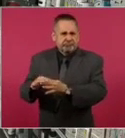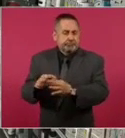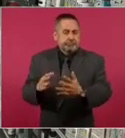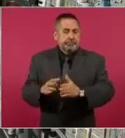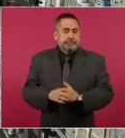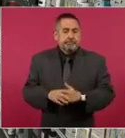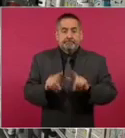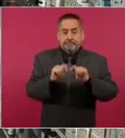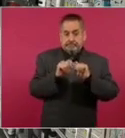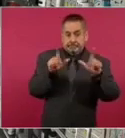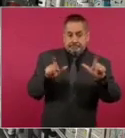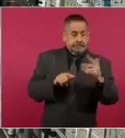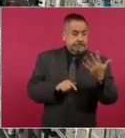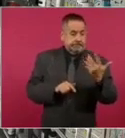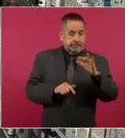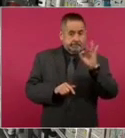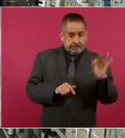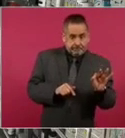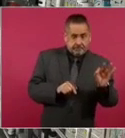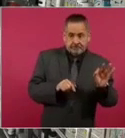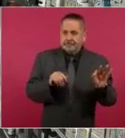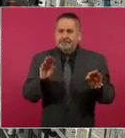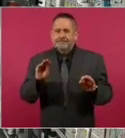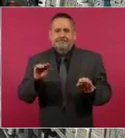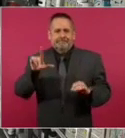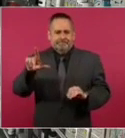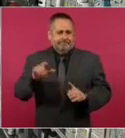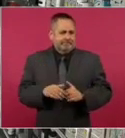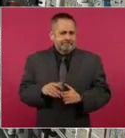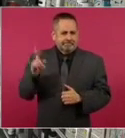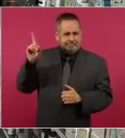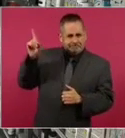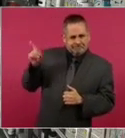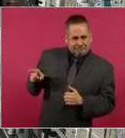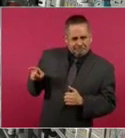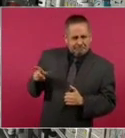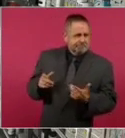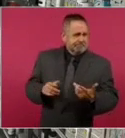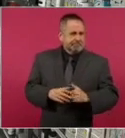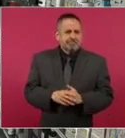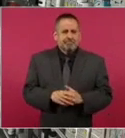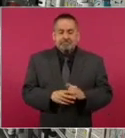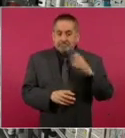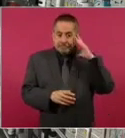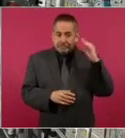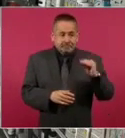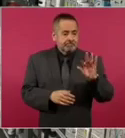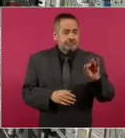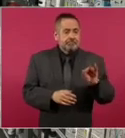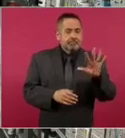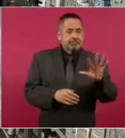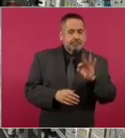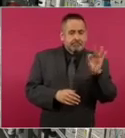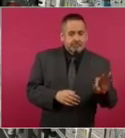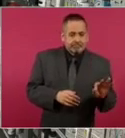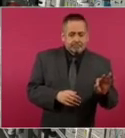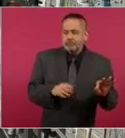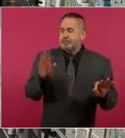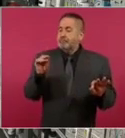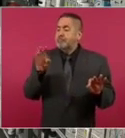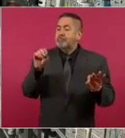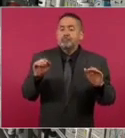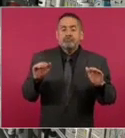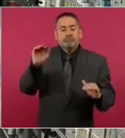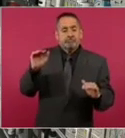pasó del 50% de abasto al 97%, en Colima del 45% a 99%, igual que en